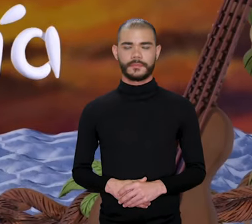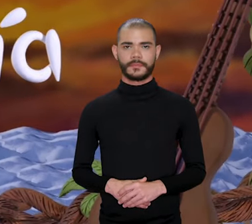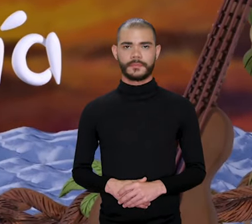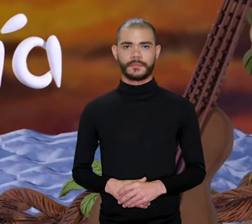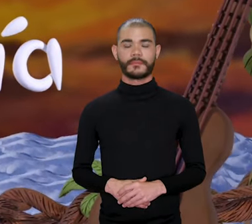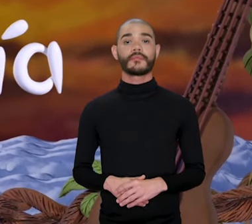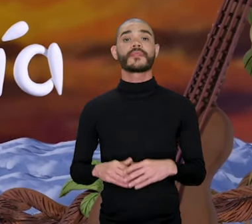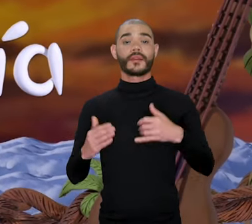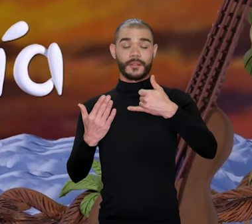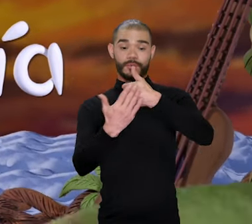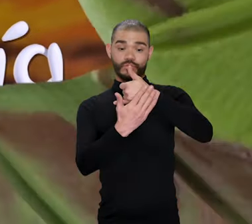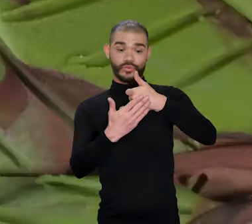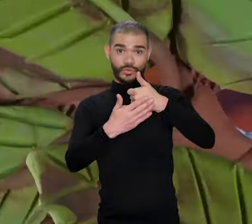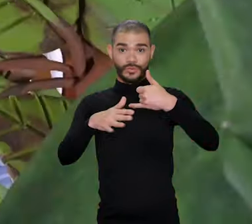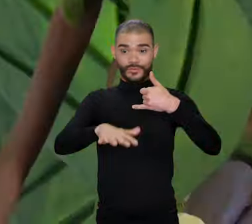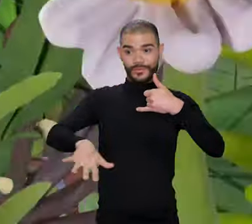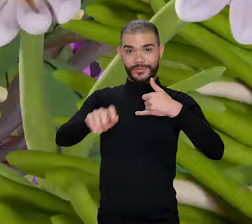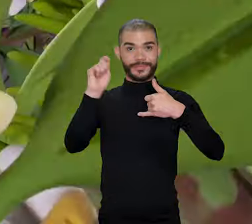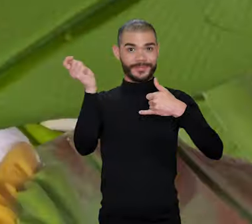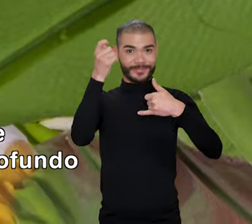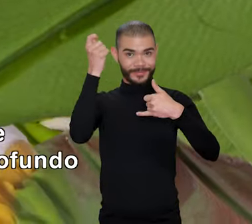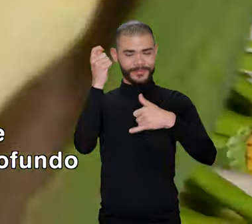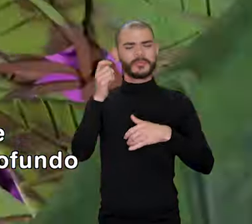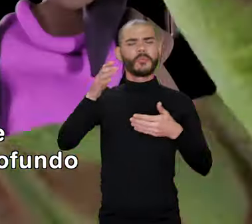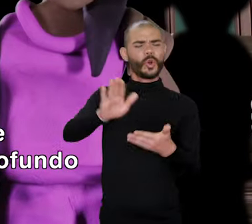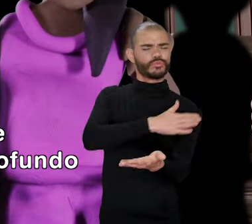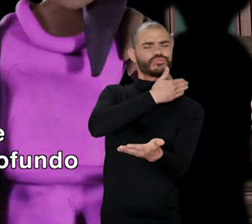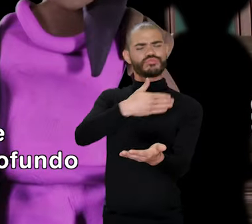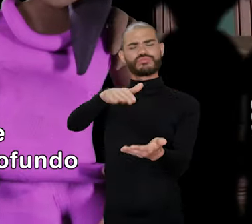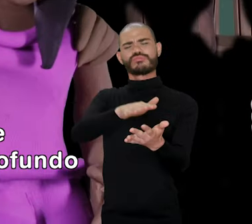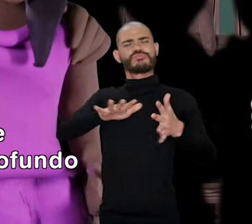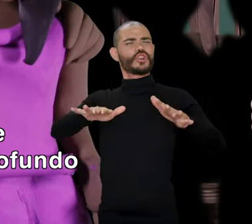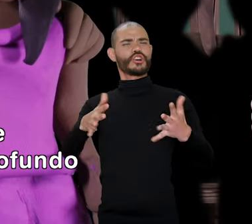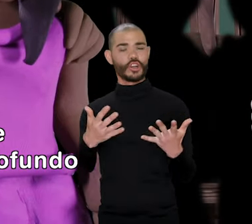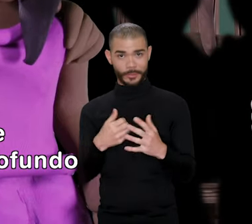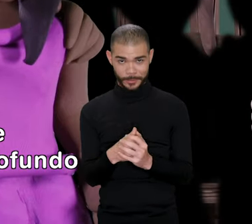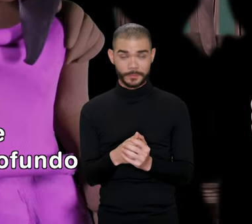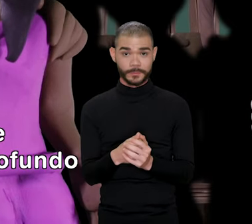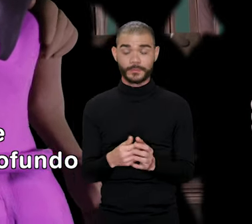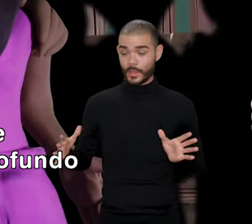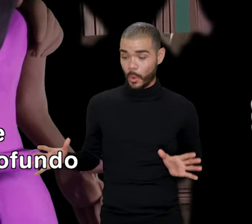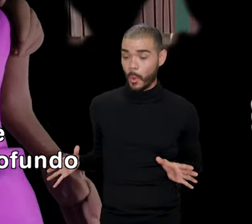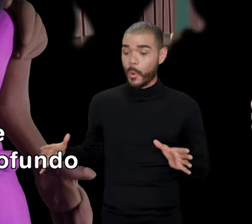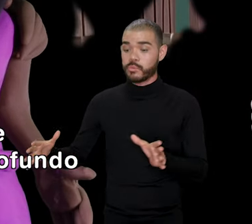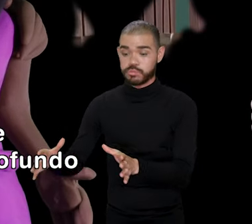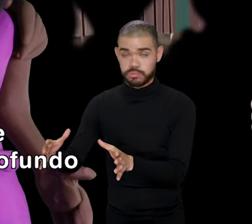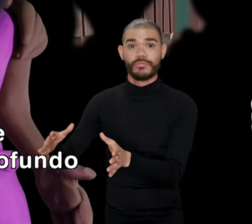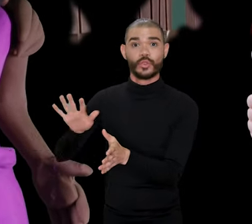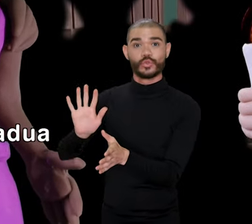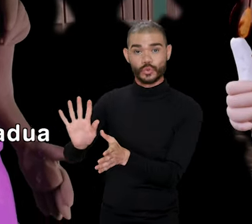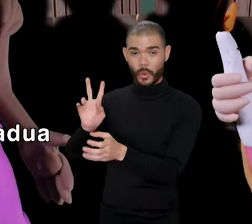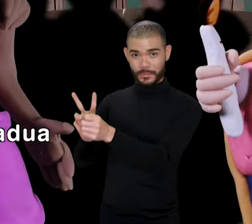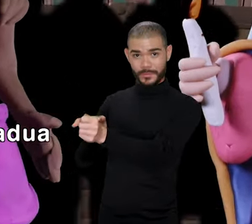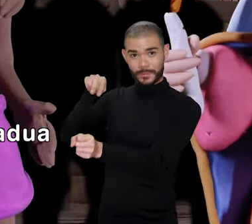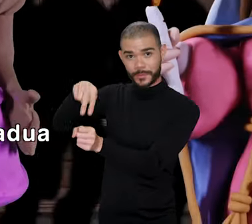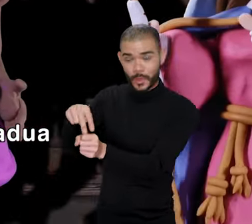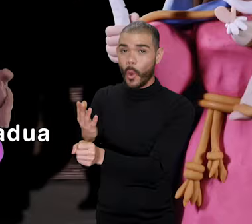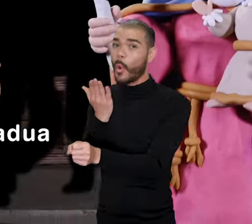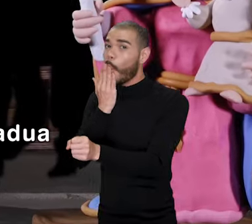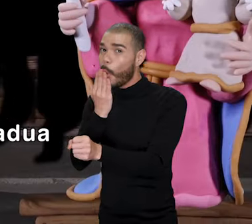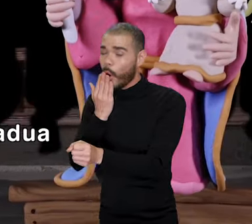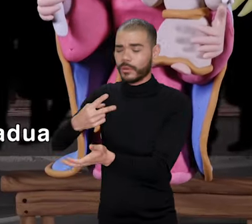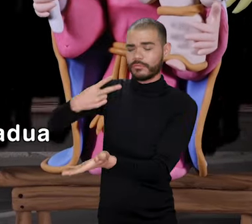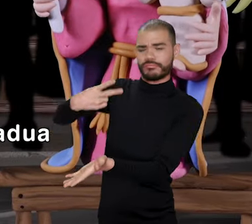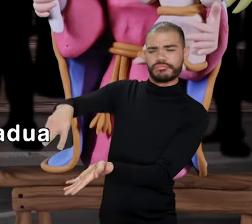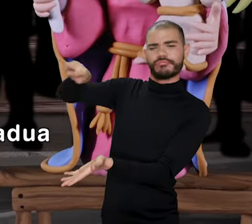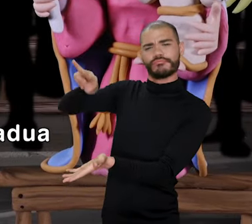La música en la Orinoquía. Bailando pausadamente al ritmo del sonido grave y profundo de las largas flautas